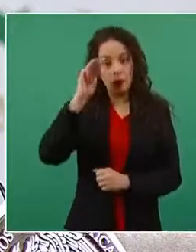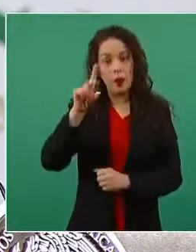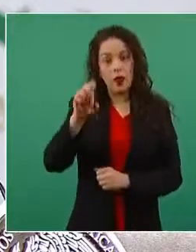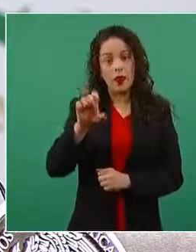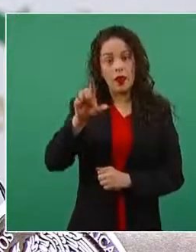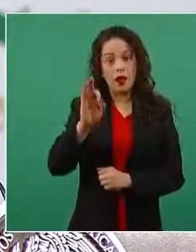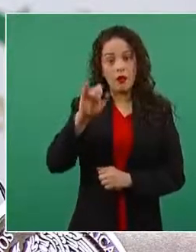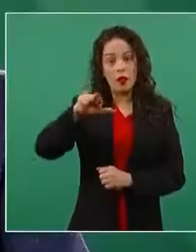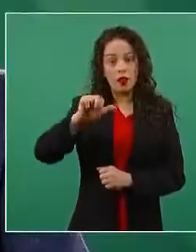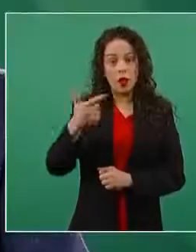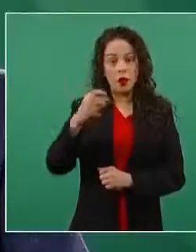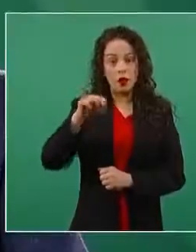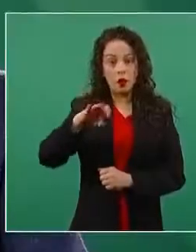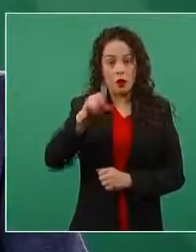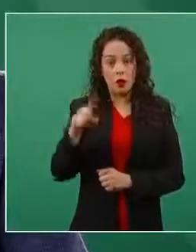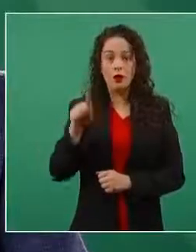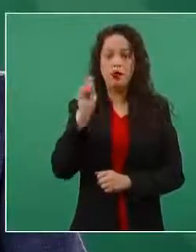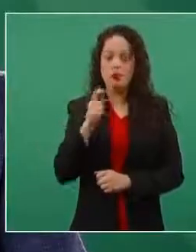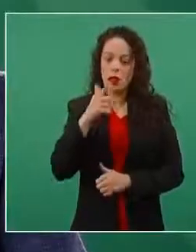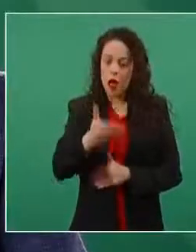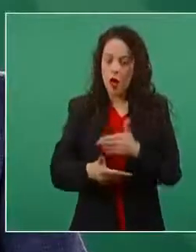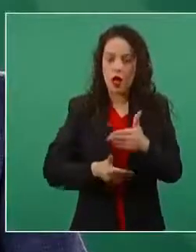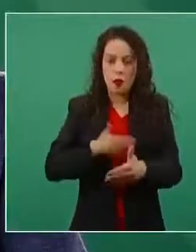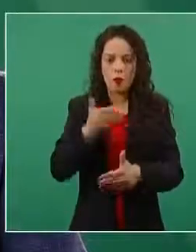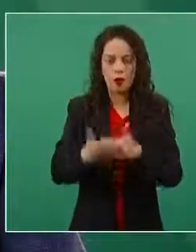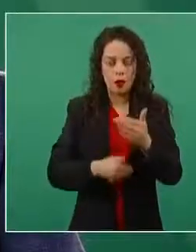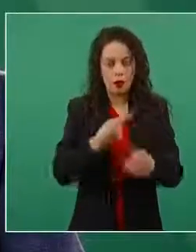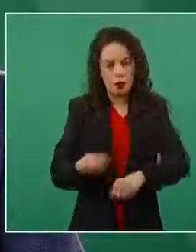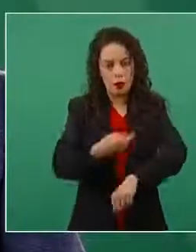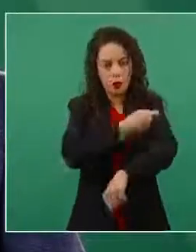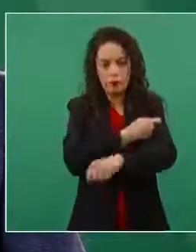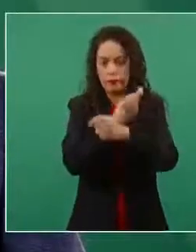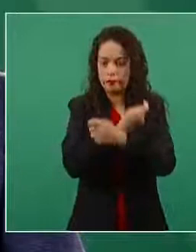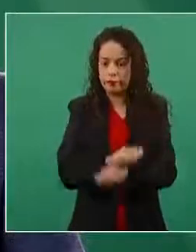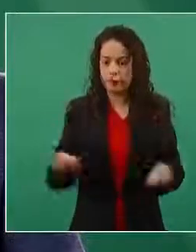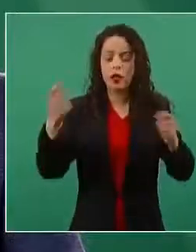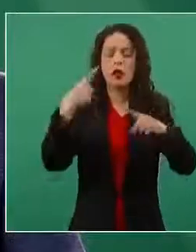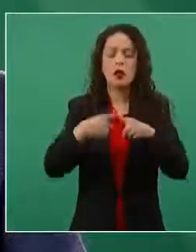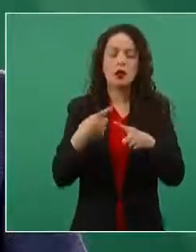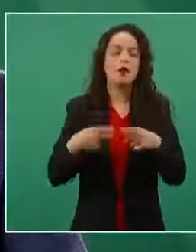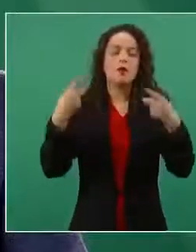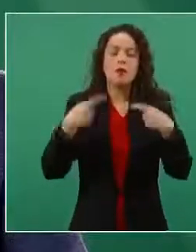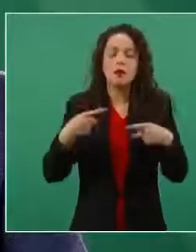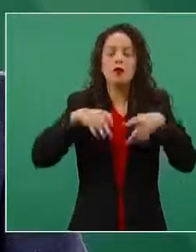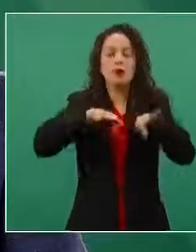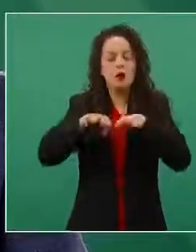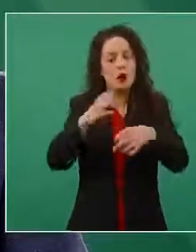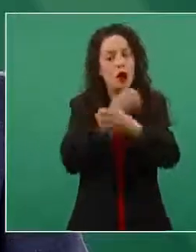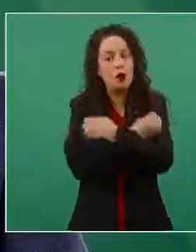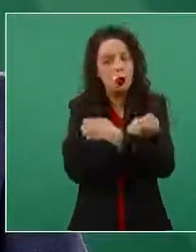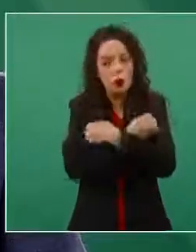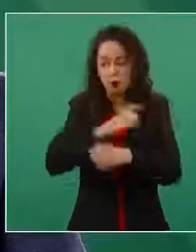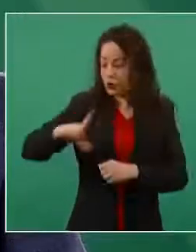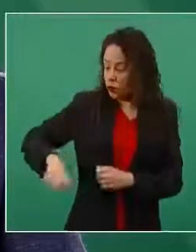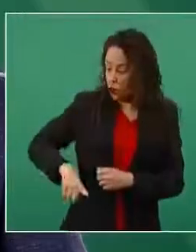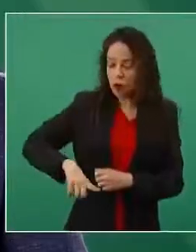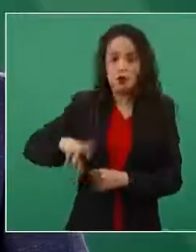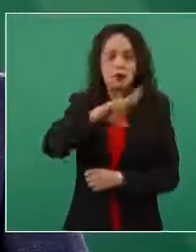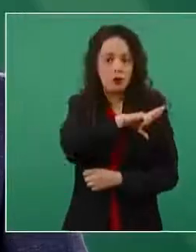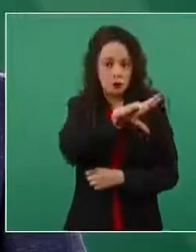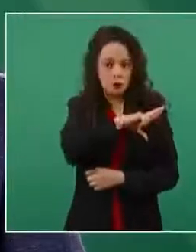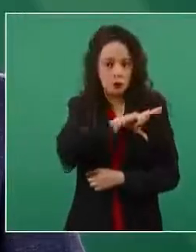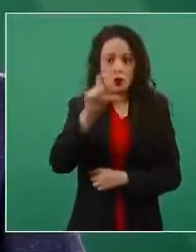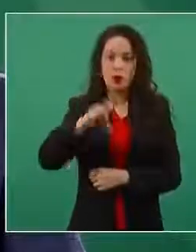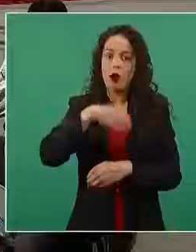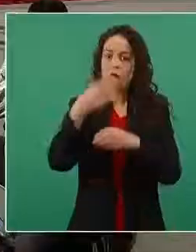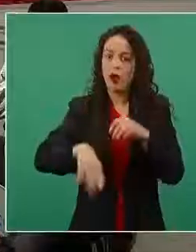nos mostrará los avances en la vacunación del personal educativo, tanto público como privado, al terminar la